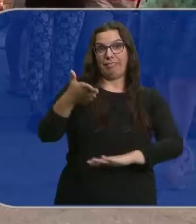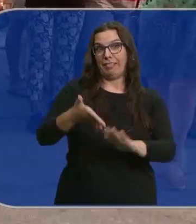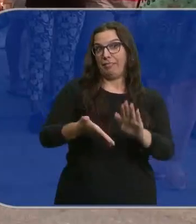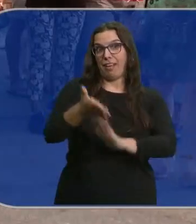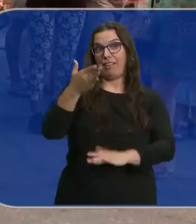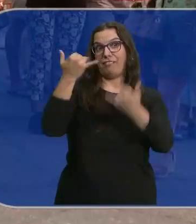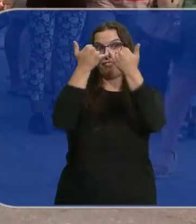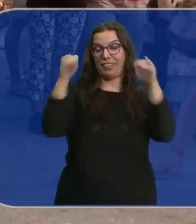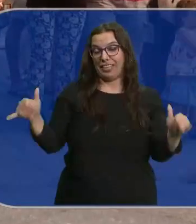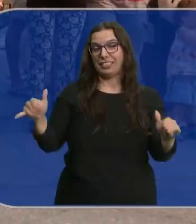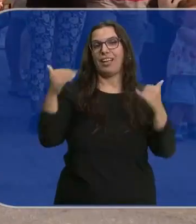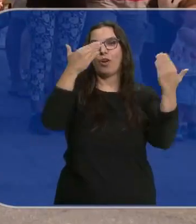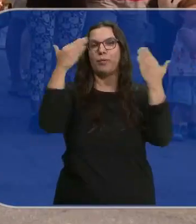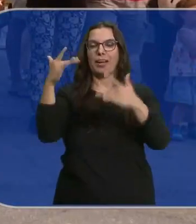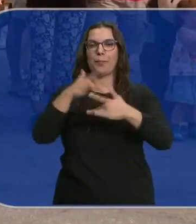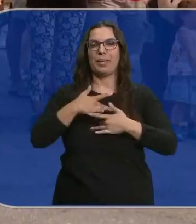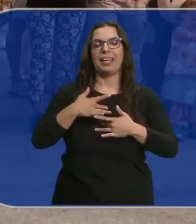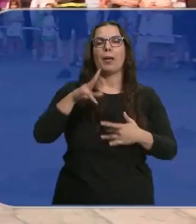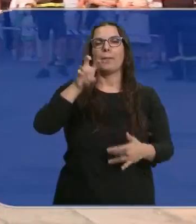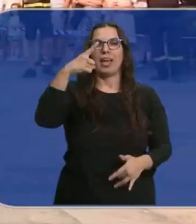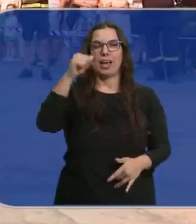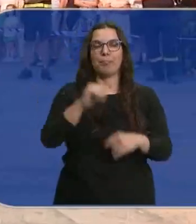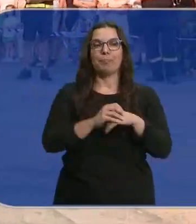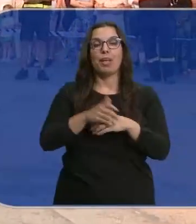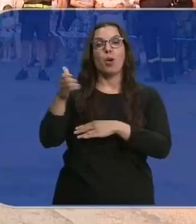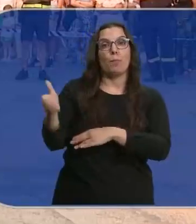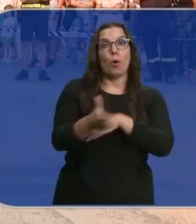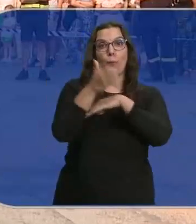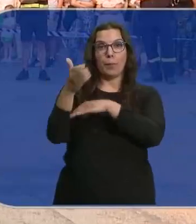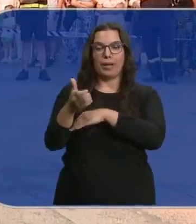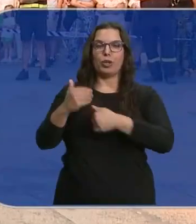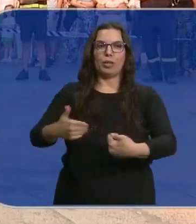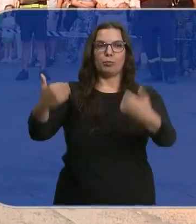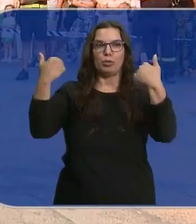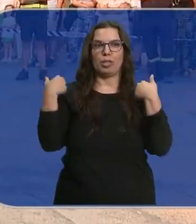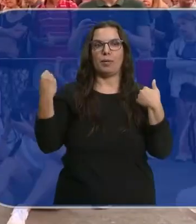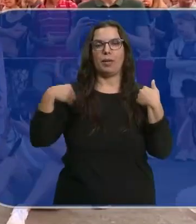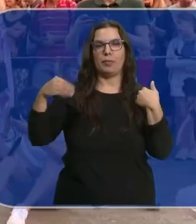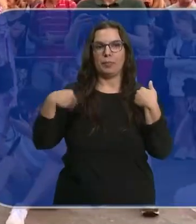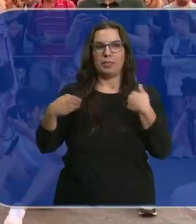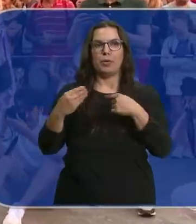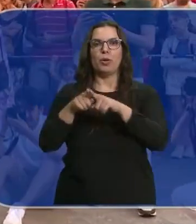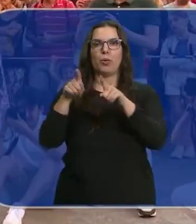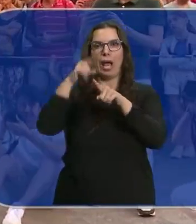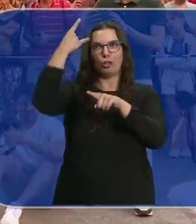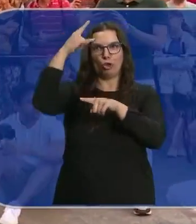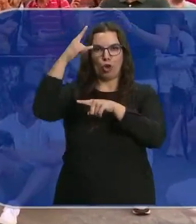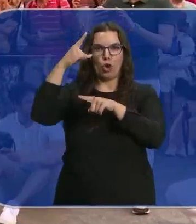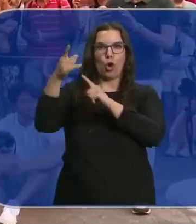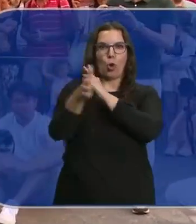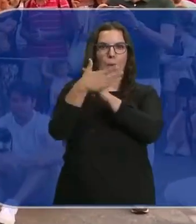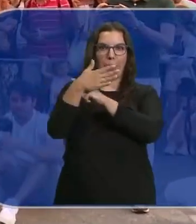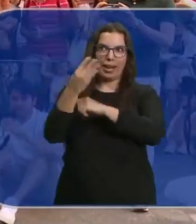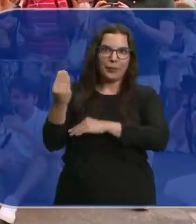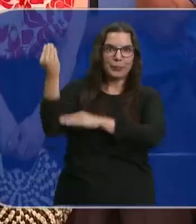ciudad en honor a la Virgen de la Vega. Los bomberos fueron los encargados de colocar la silueta negra del toro junto a la